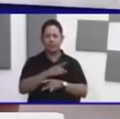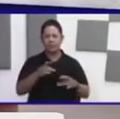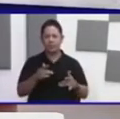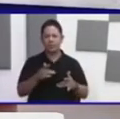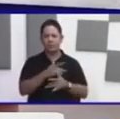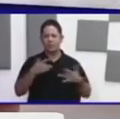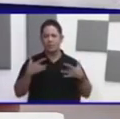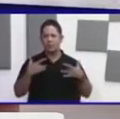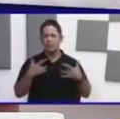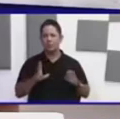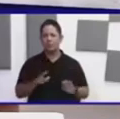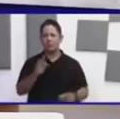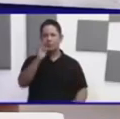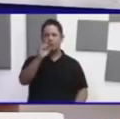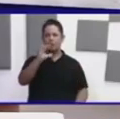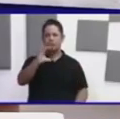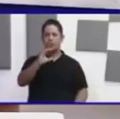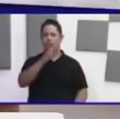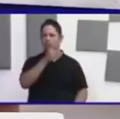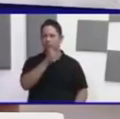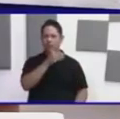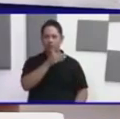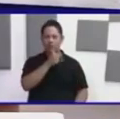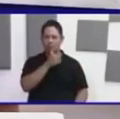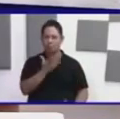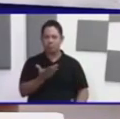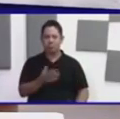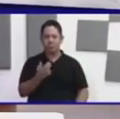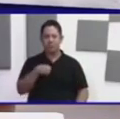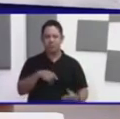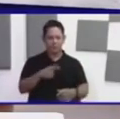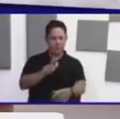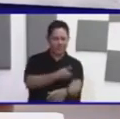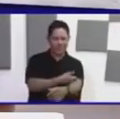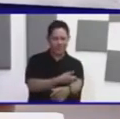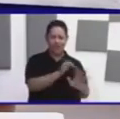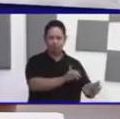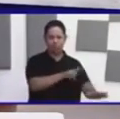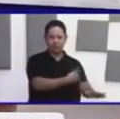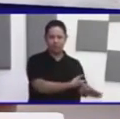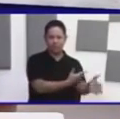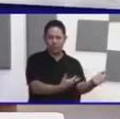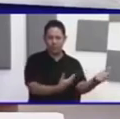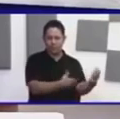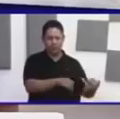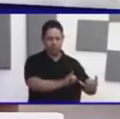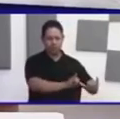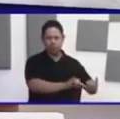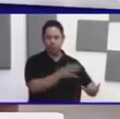no tenemos TAC, el banco de sangre está limitado. Y nosotros tomamos esas medidas para evitar y tuvimos un